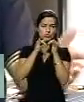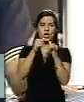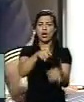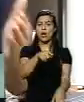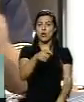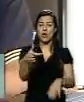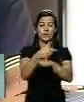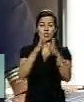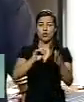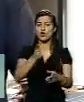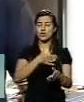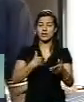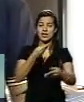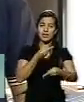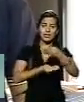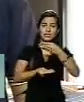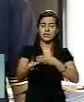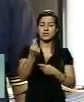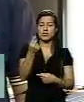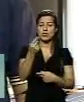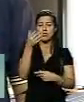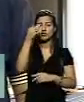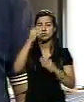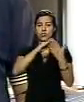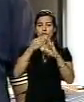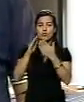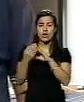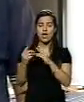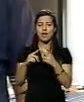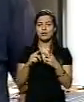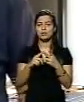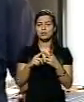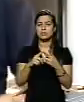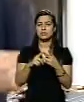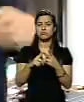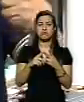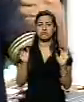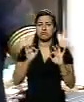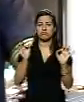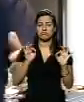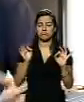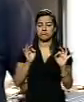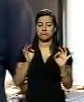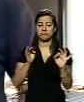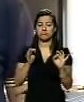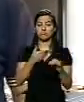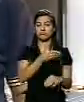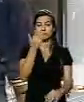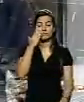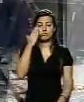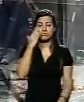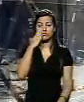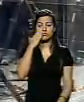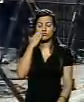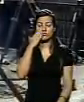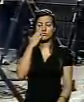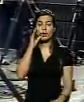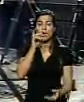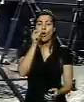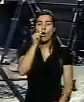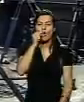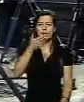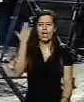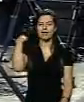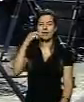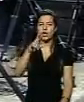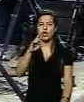niega rotundamente a transferirle los recursos a los consejos comunales a pesar de que, bueno, cuando estuvo el capitán Rona Blanco